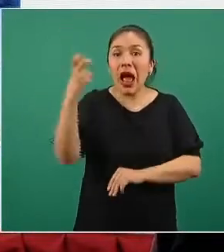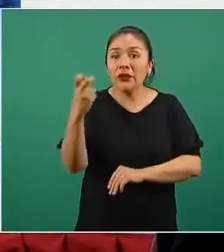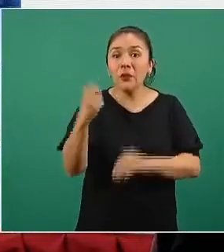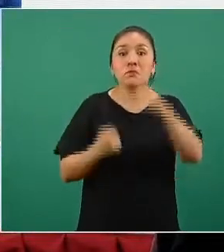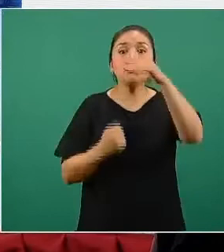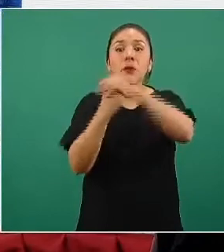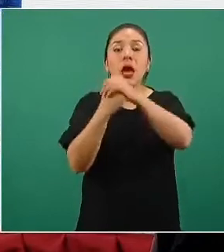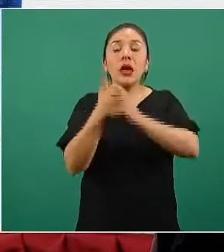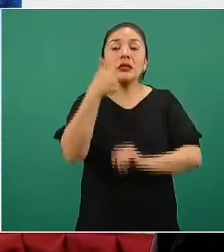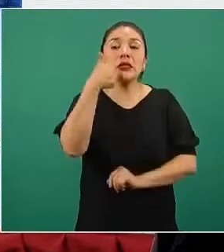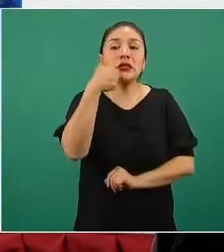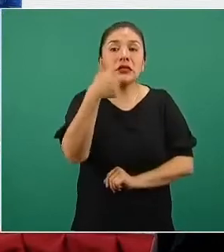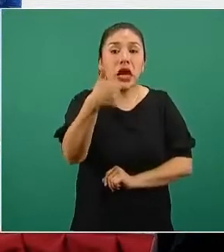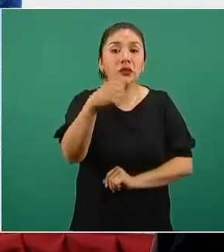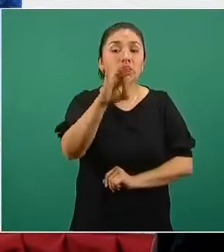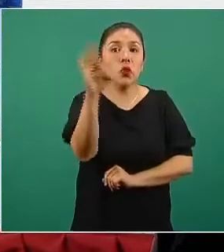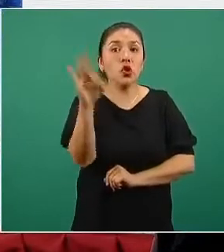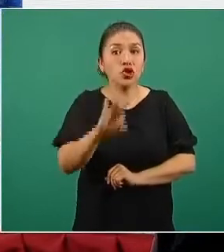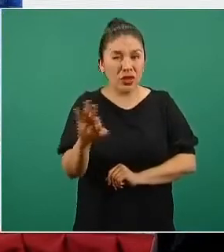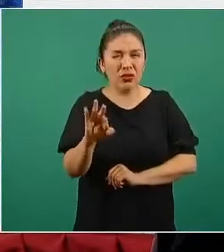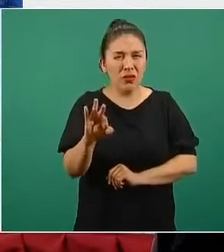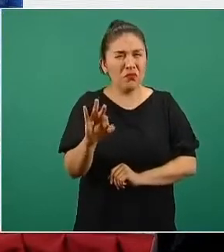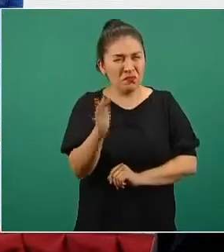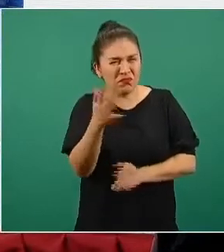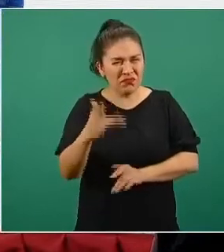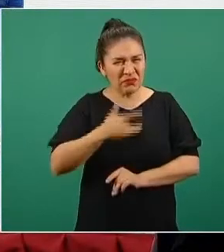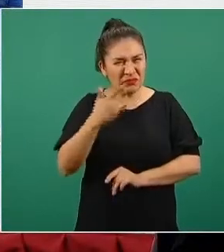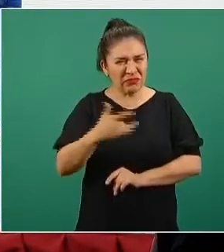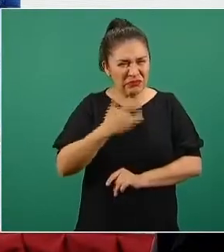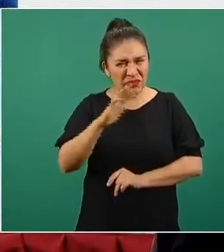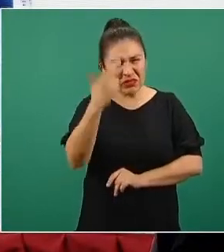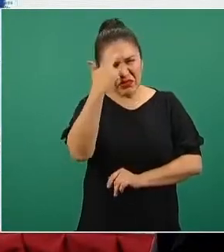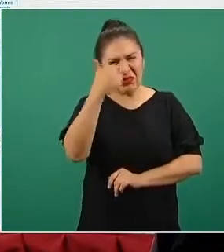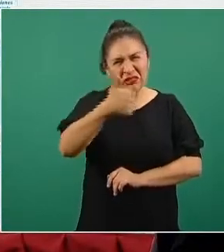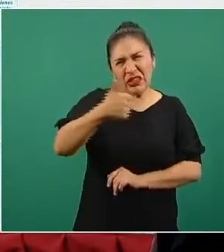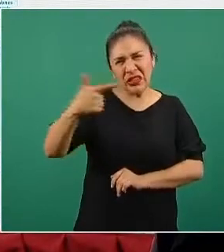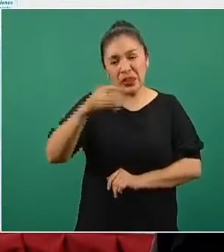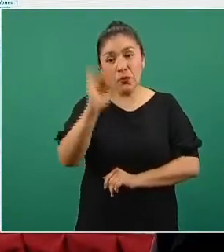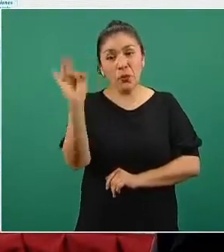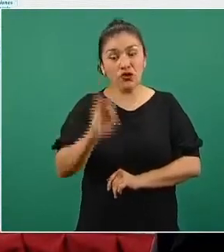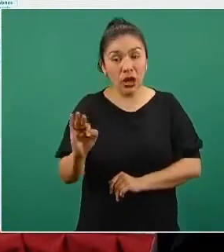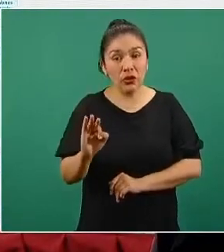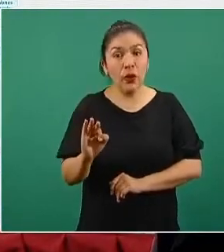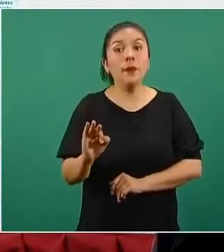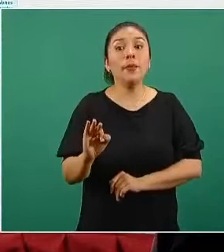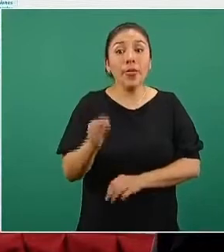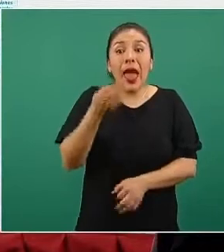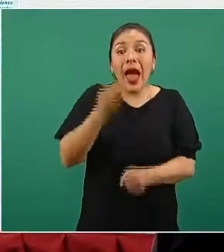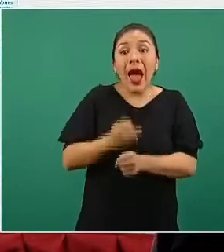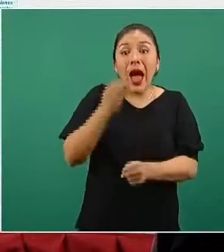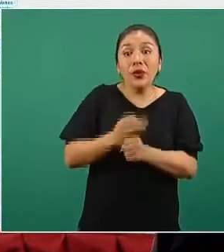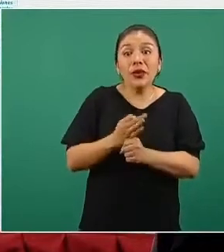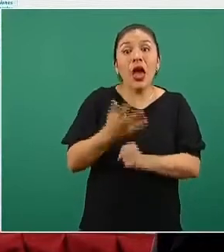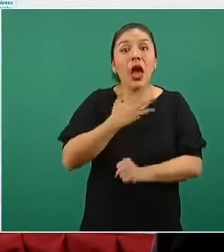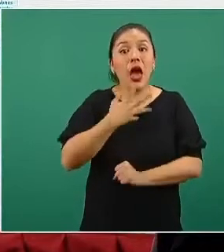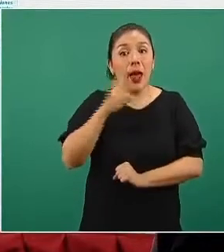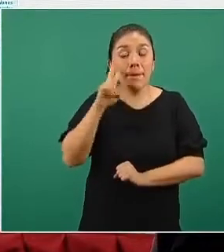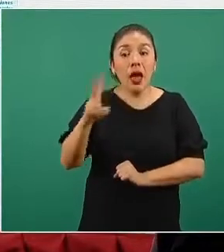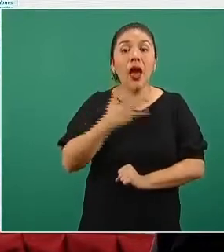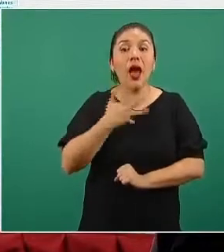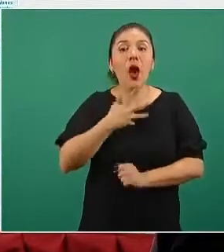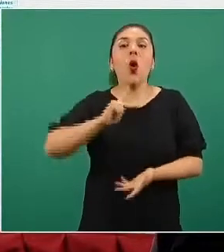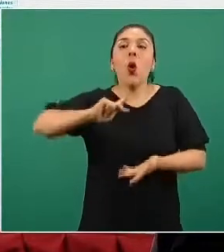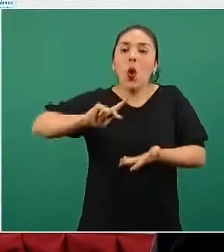el 6%, si no mal recuerdo, 6, máximo 7%, y actualmente llega